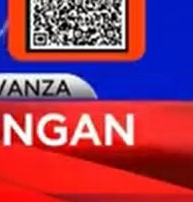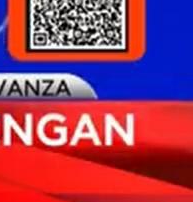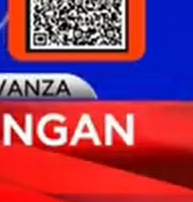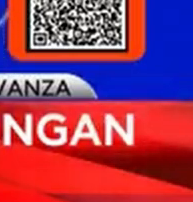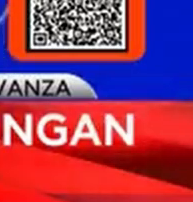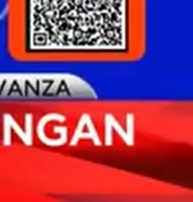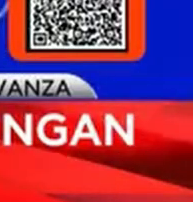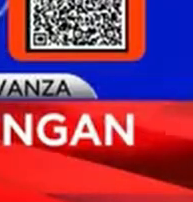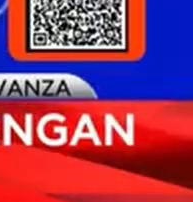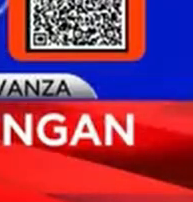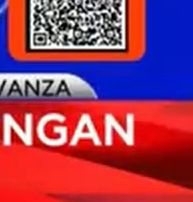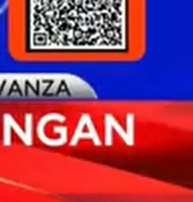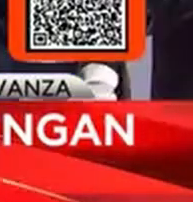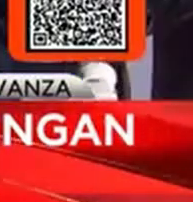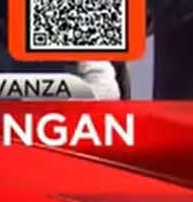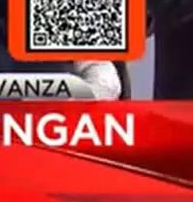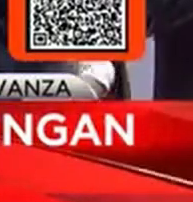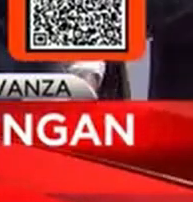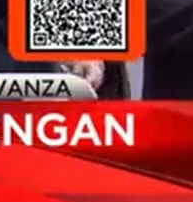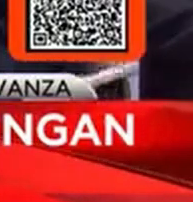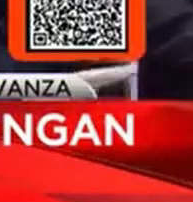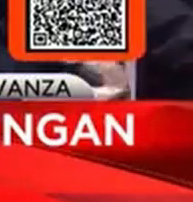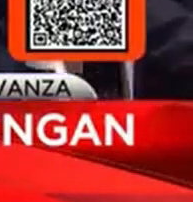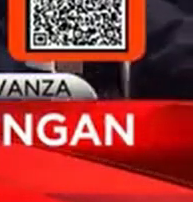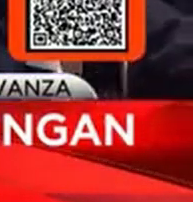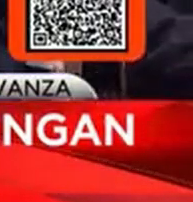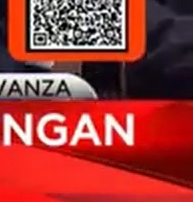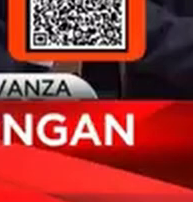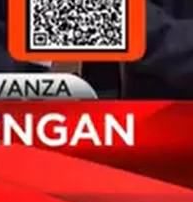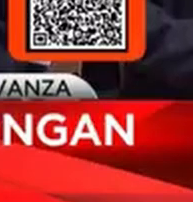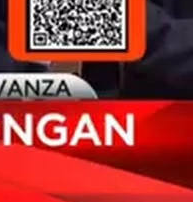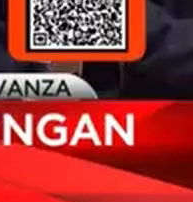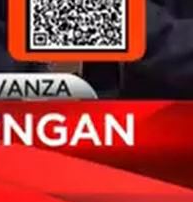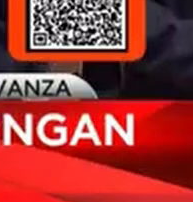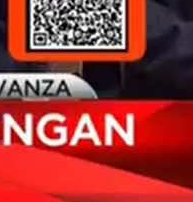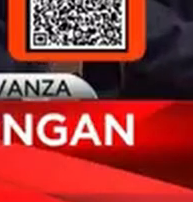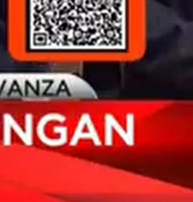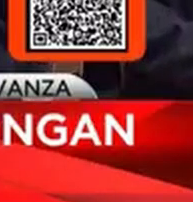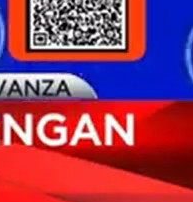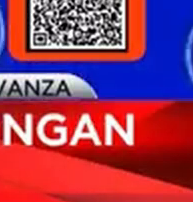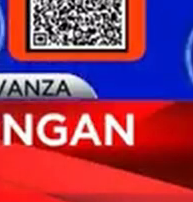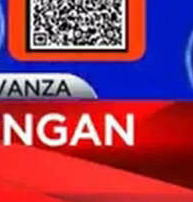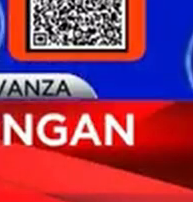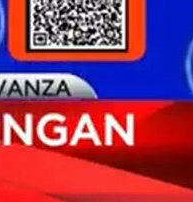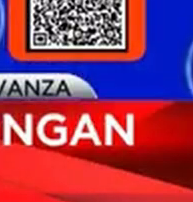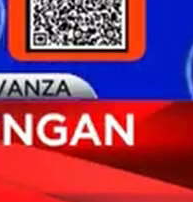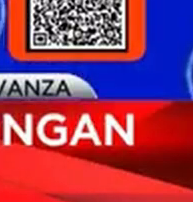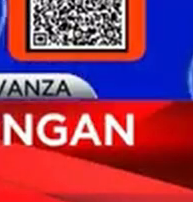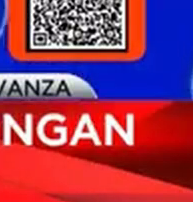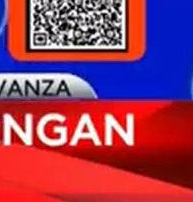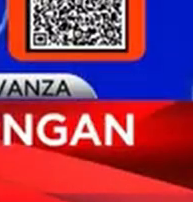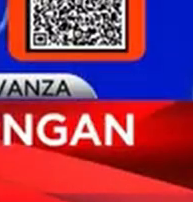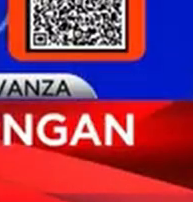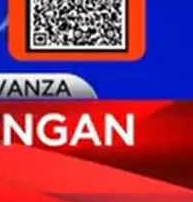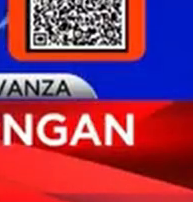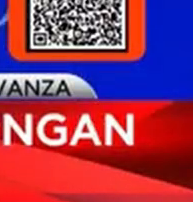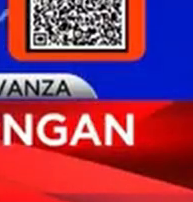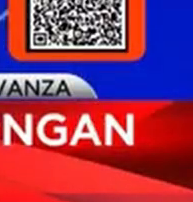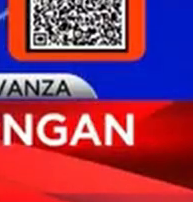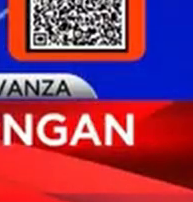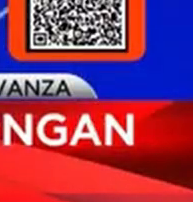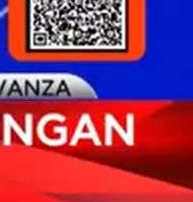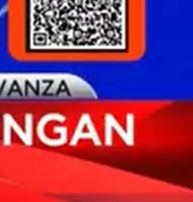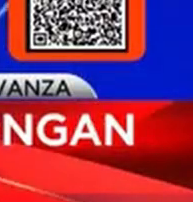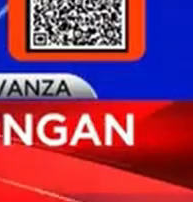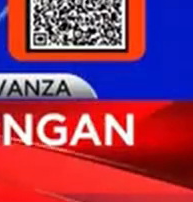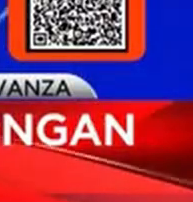a reforzar el Código de Ejecución. Nosotros vamos a inaugurar cárceles y vamos a ir a cortar las cintas. Y no vamos a mostrar solamente cómo se quema droga. Nosotros